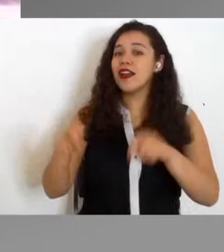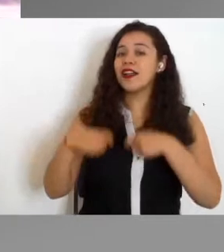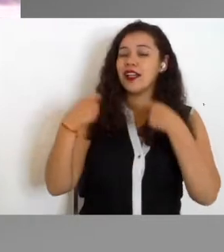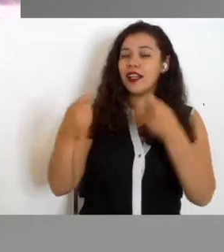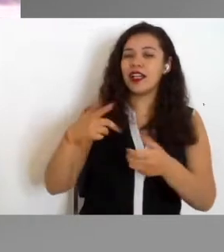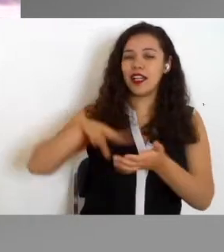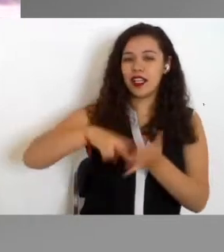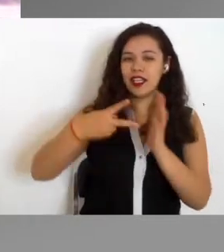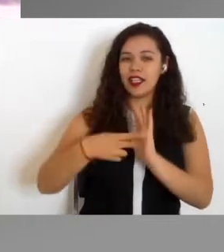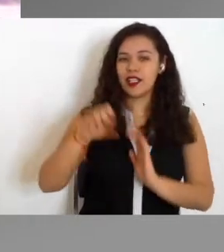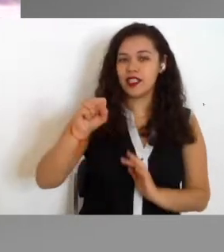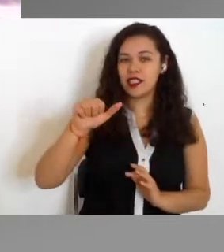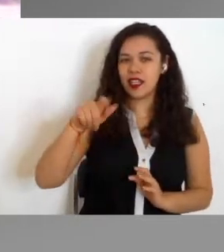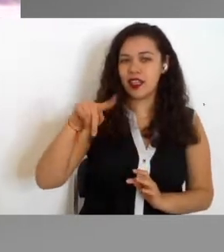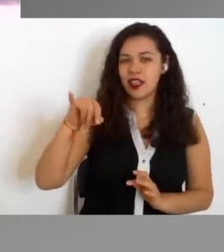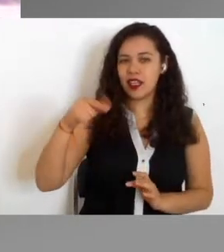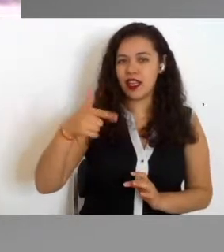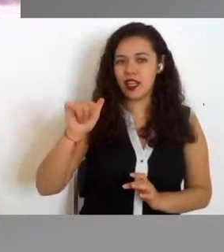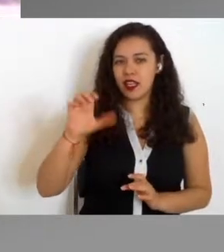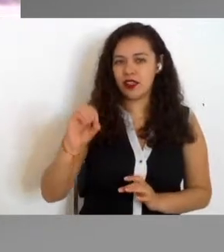ingeniero Santiago, por favor.